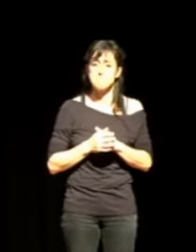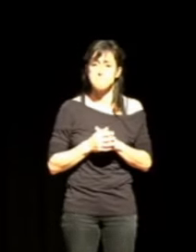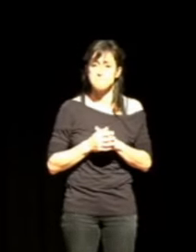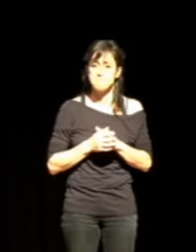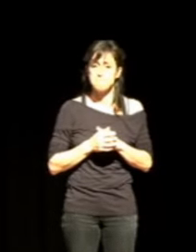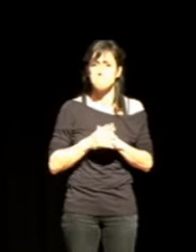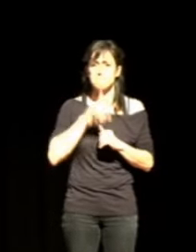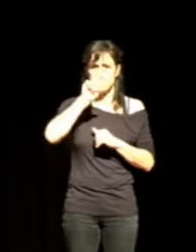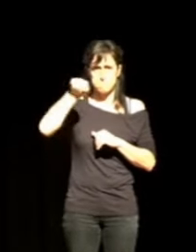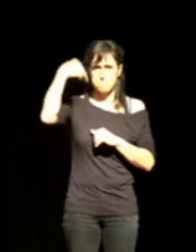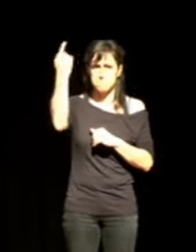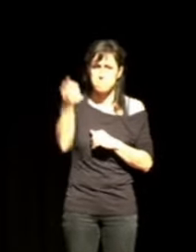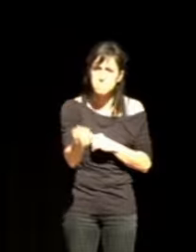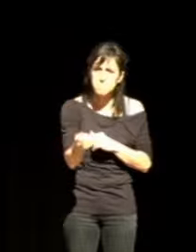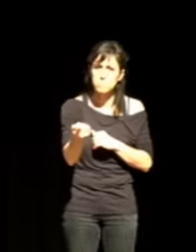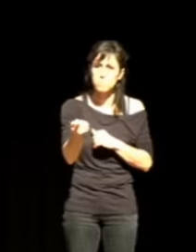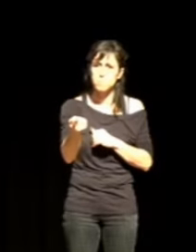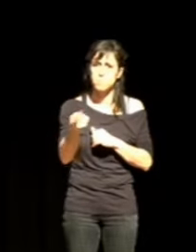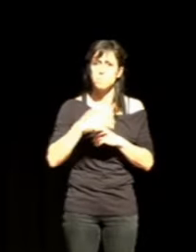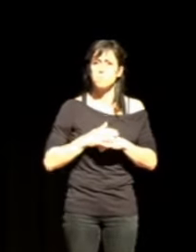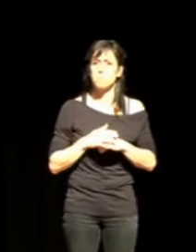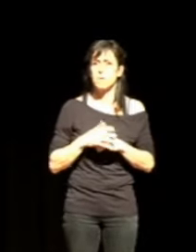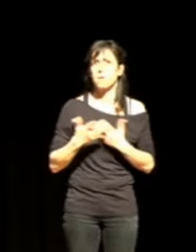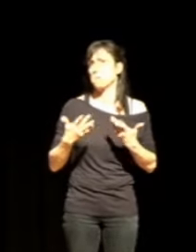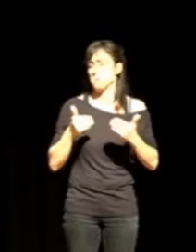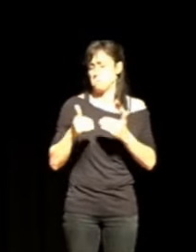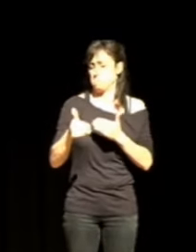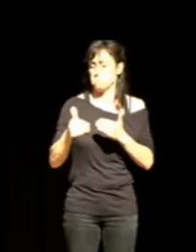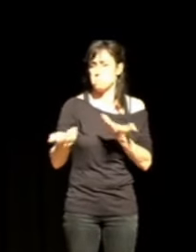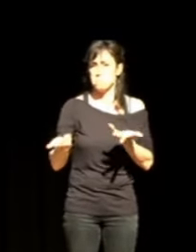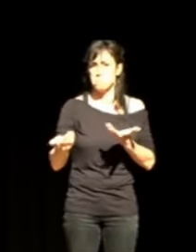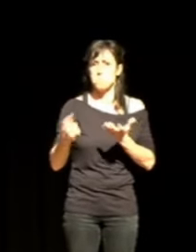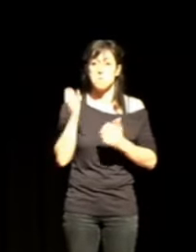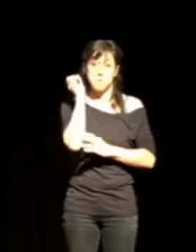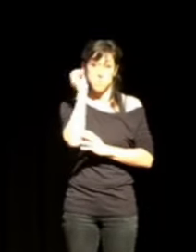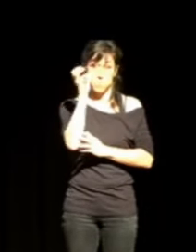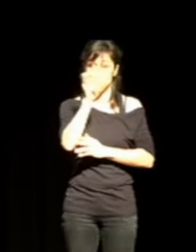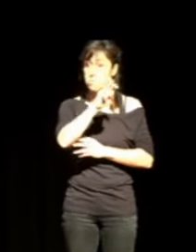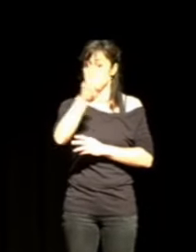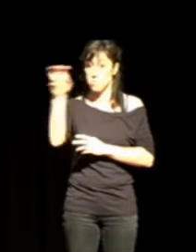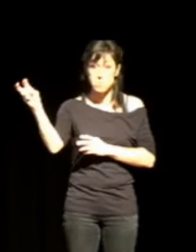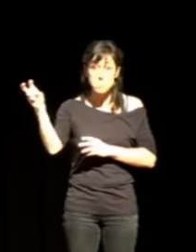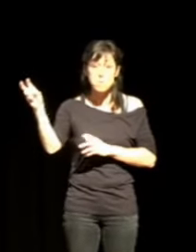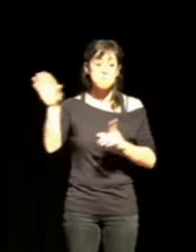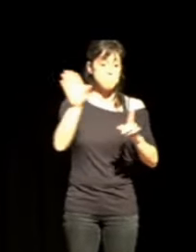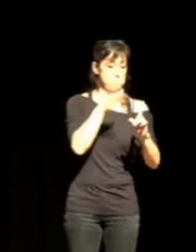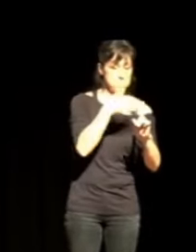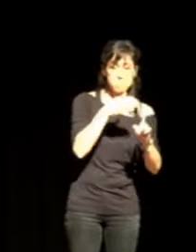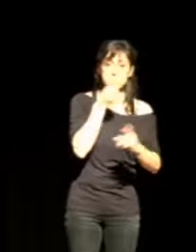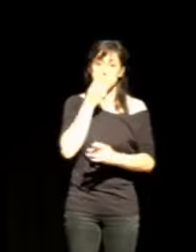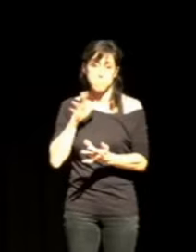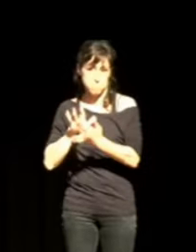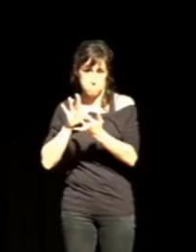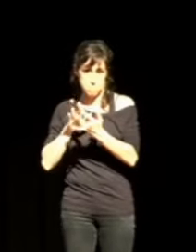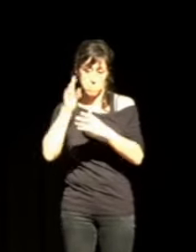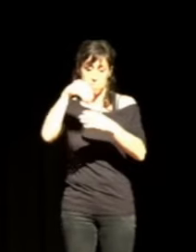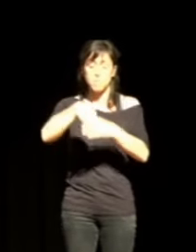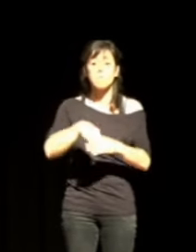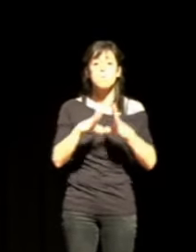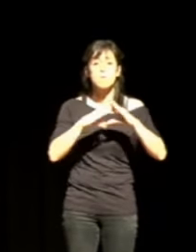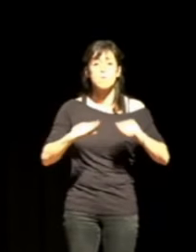Al año siguiente di, o al poco tiempo, di otra conferencia del maltrato y el buen trato en la Facultad de